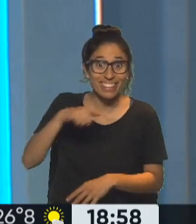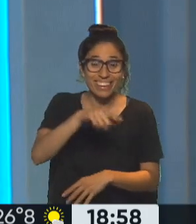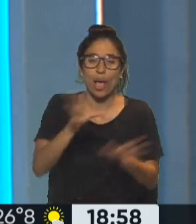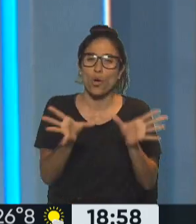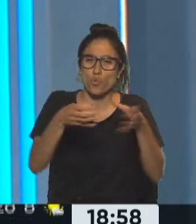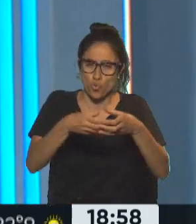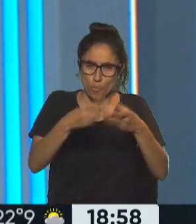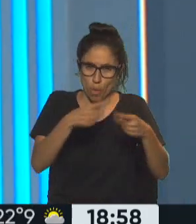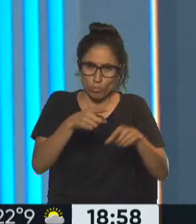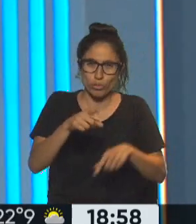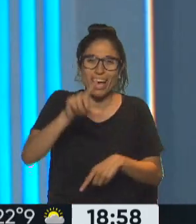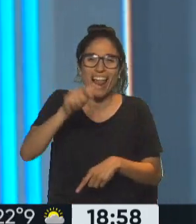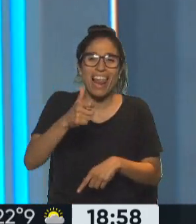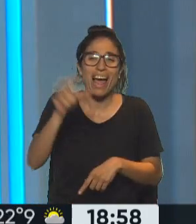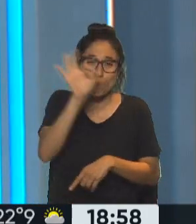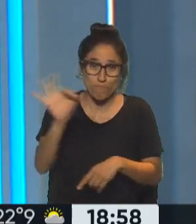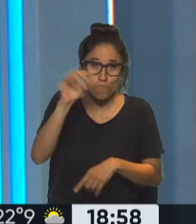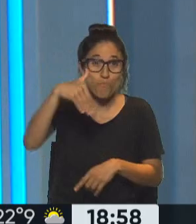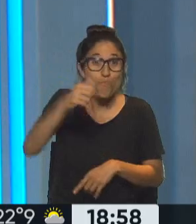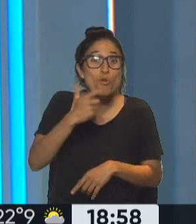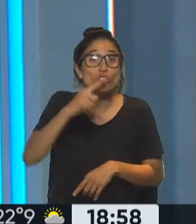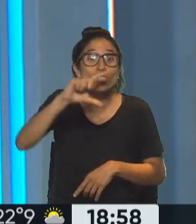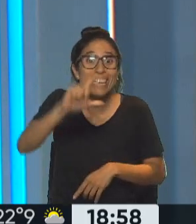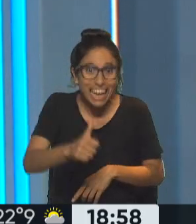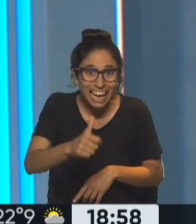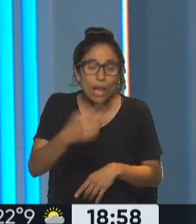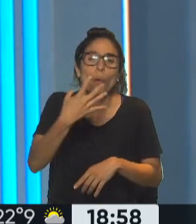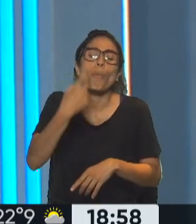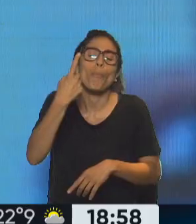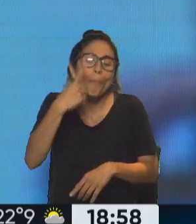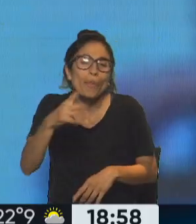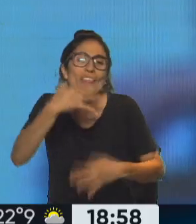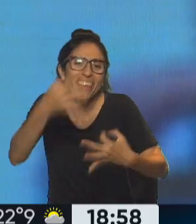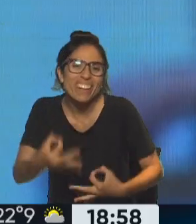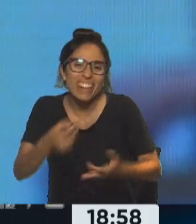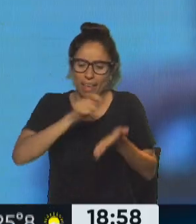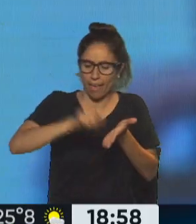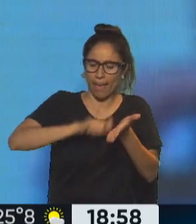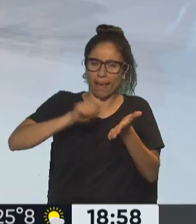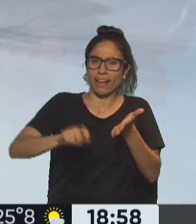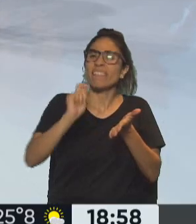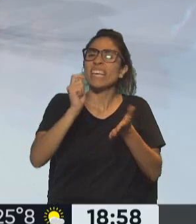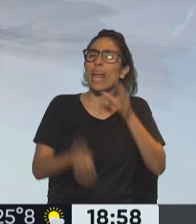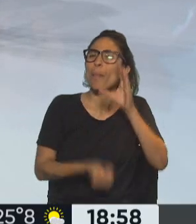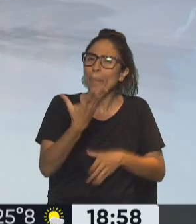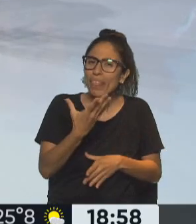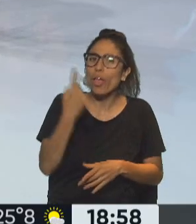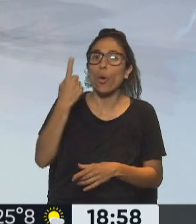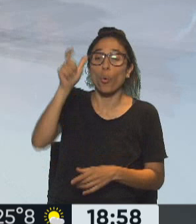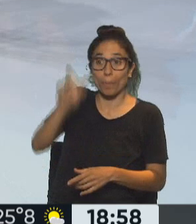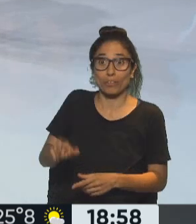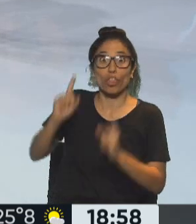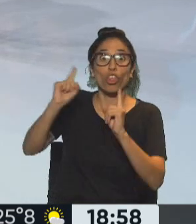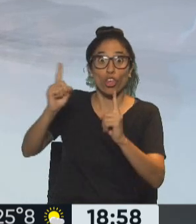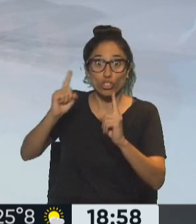muchachos de la mosca están chochos, pero la letra fue creada por un docente, no tiene un insulto. Sí, lo hicimos. Entró en todos lados. Lo quiero un montón. Y el